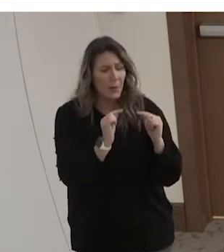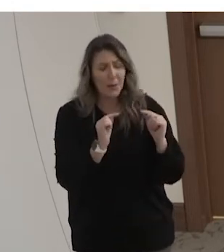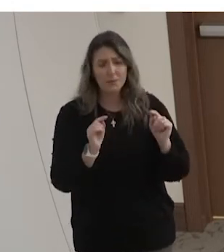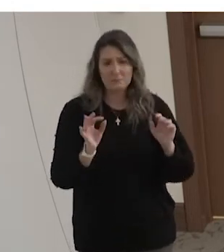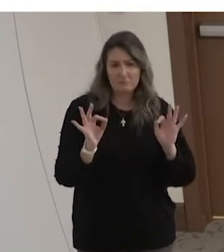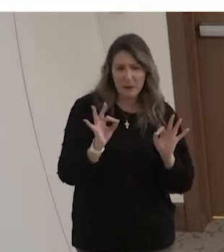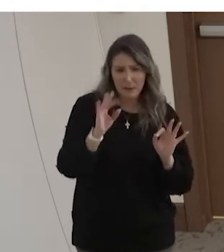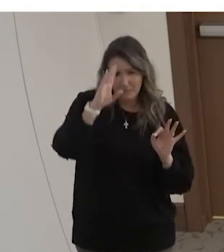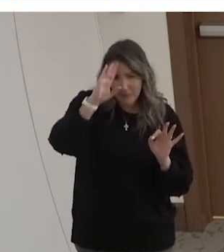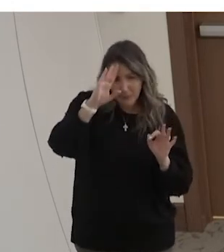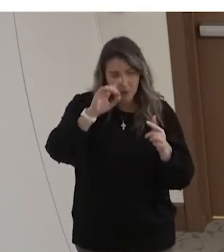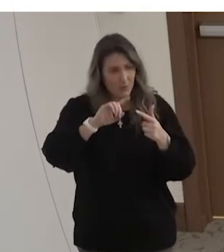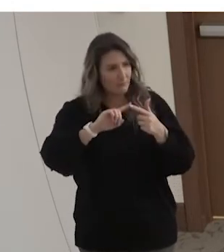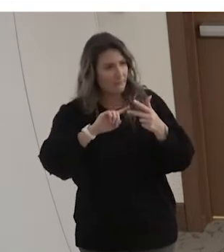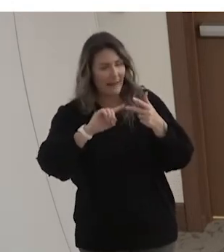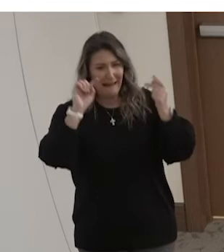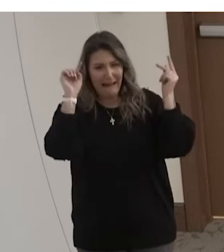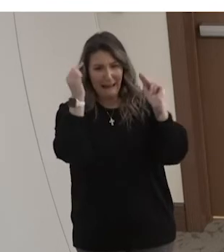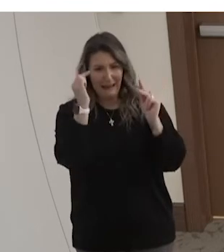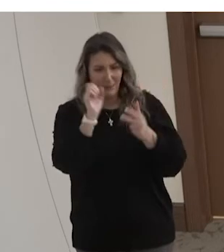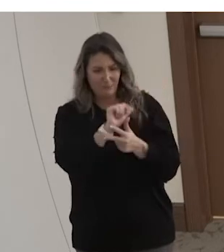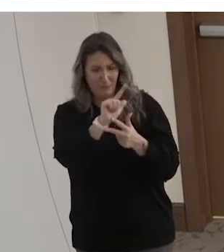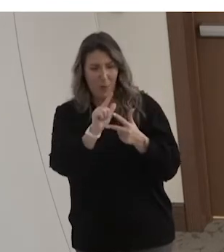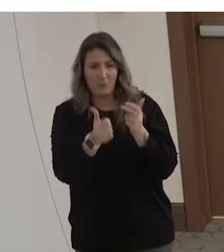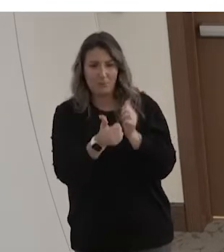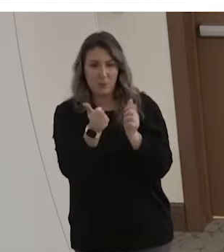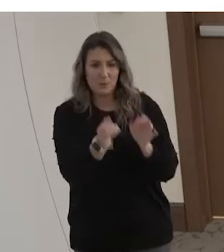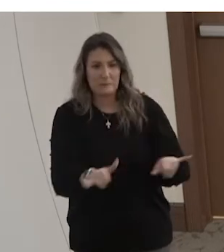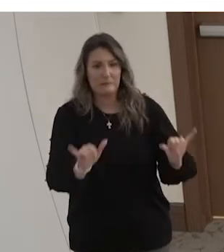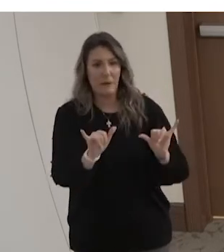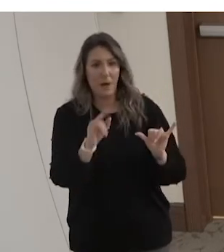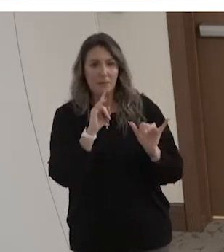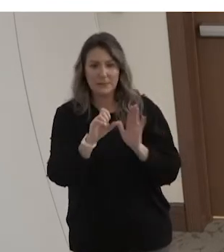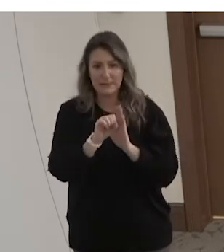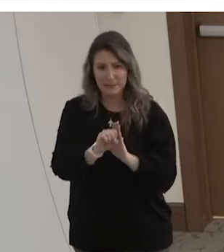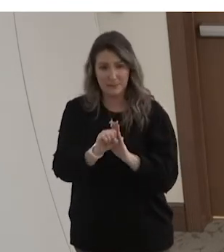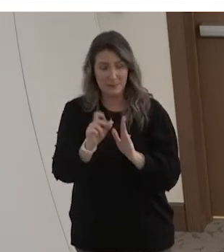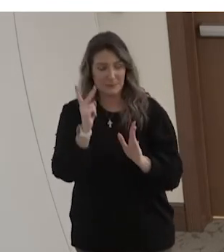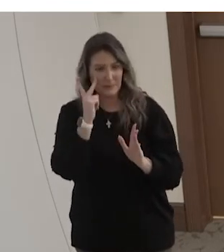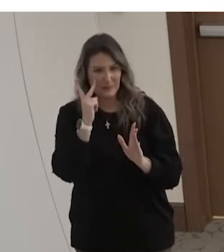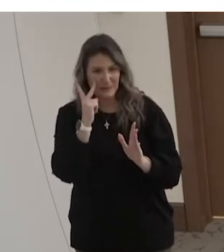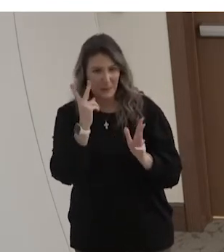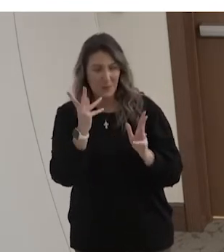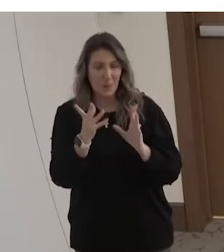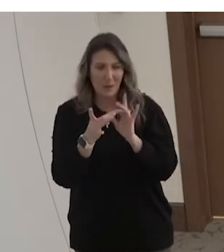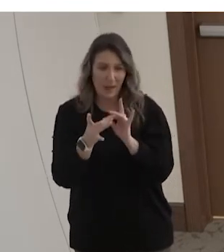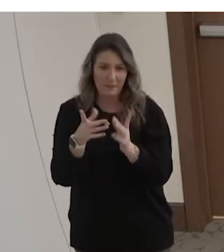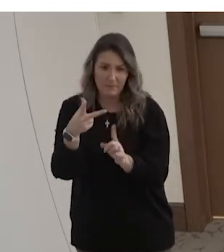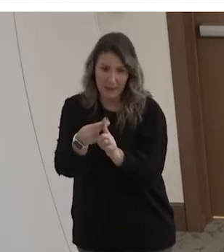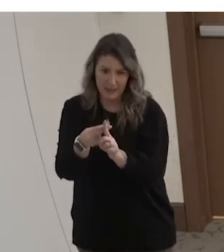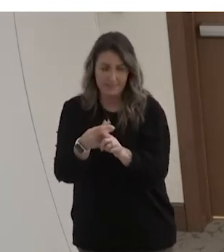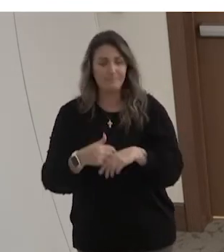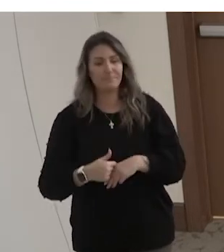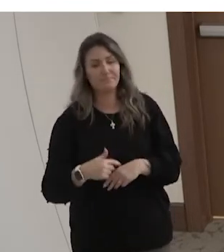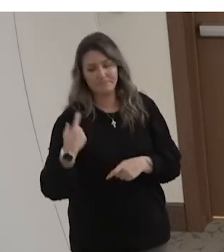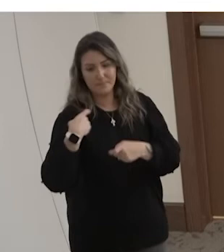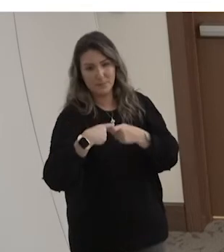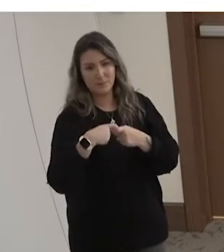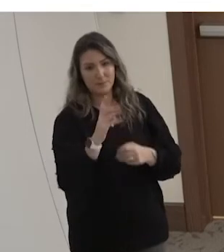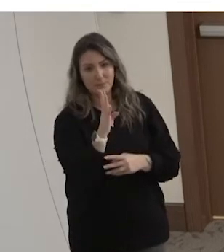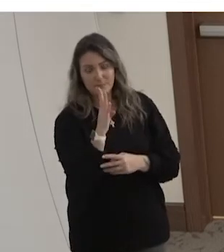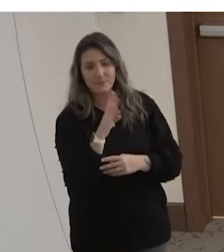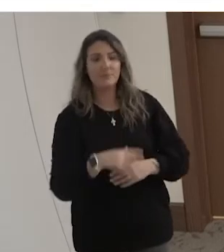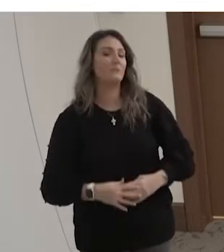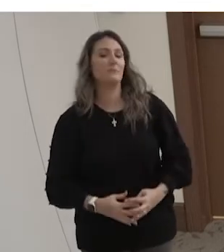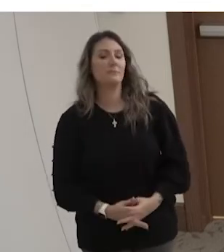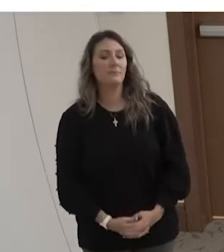headache are by far the most common symptoms seen with the vaccine. Y entre las reacciones o